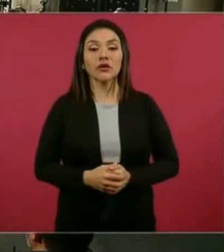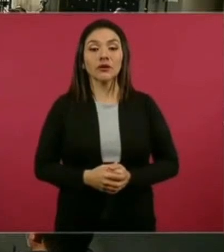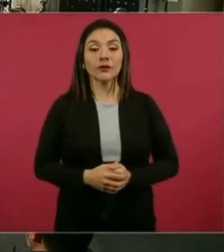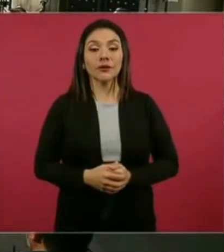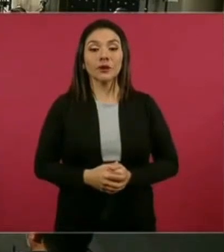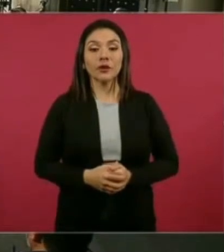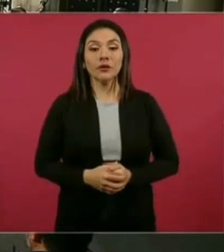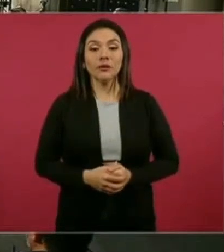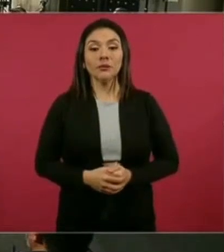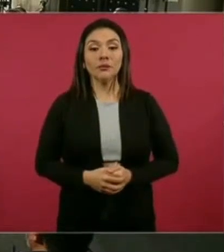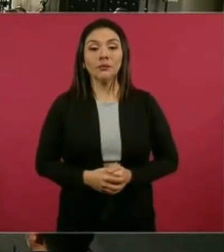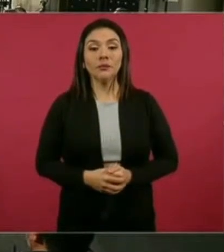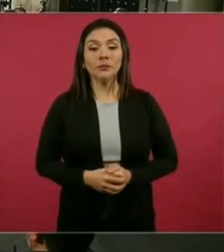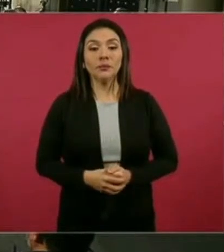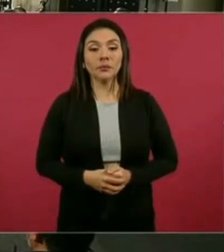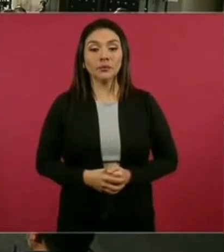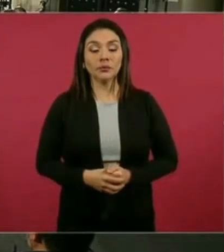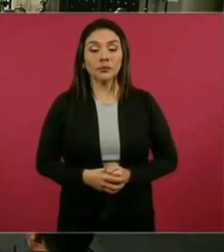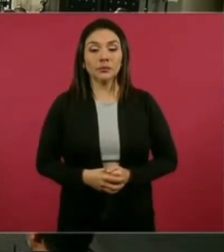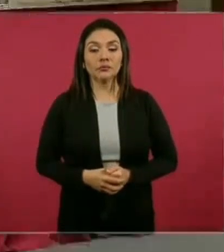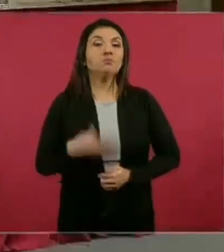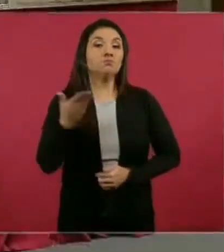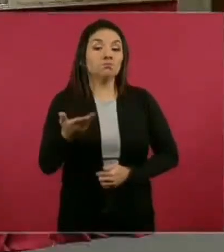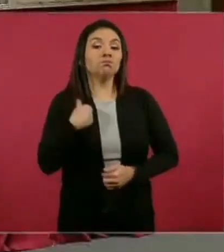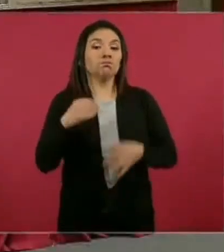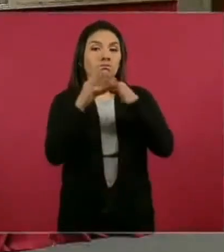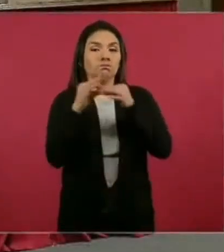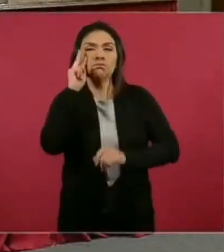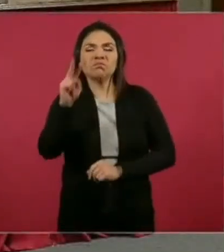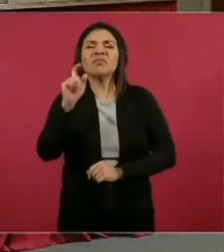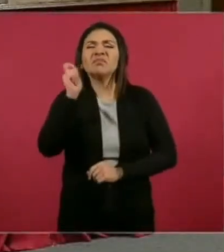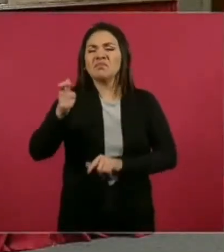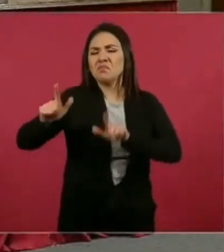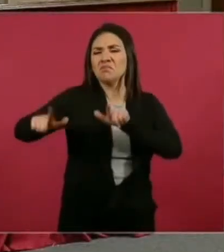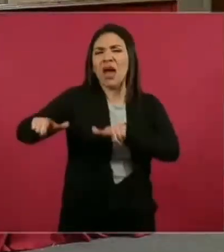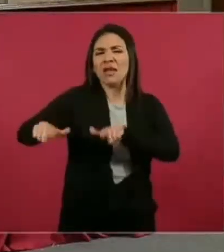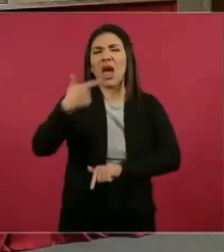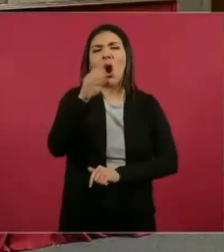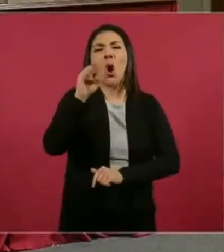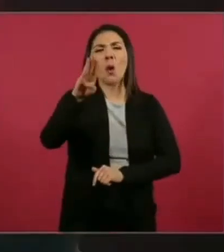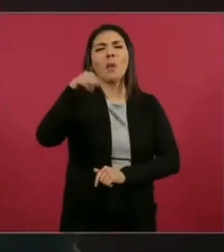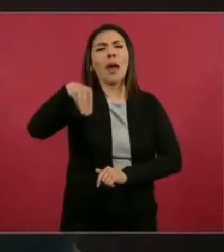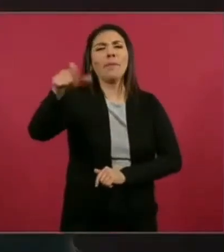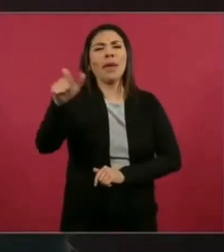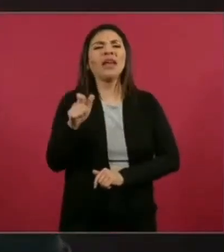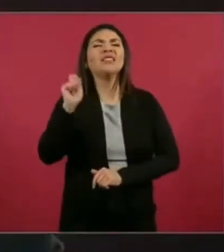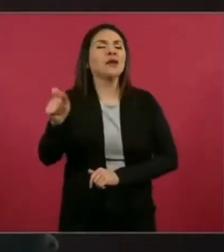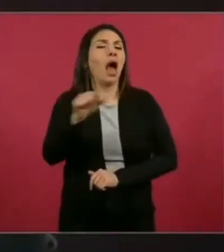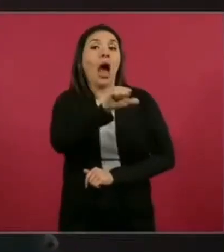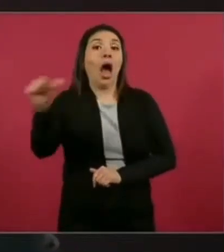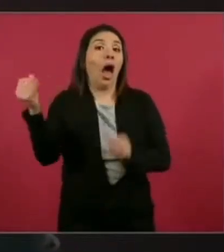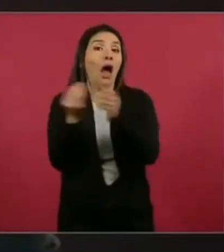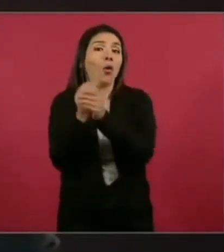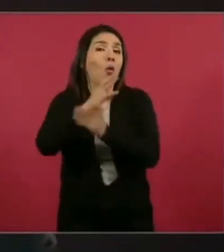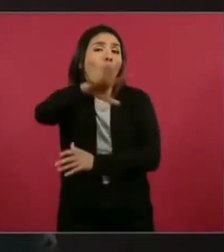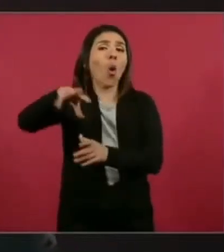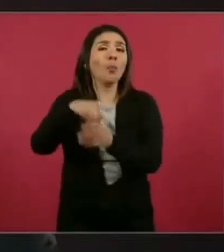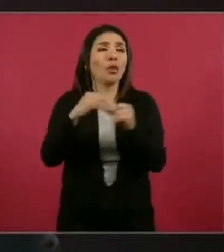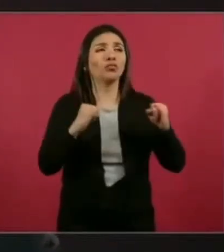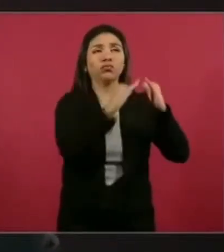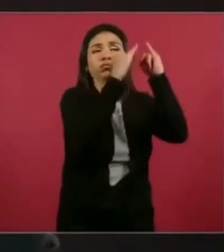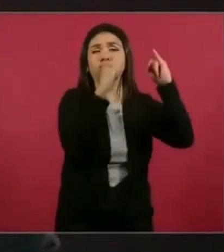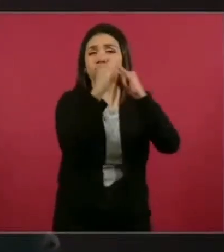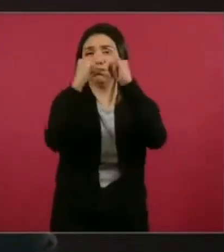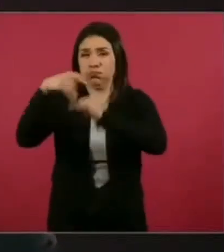más para dar una idea de lo que se maneja en la página de GovMX, que son las páginas de todas las dependencias.